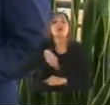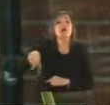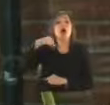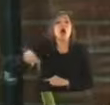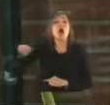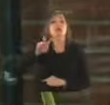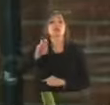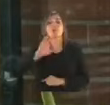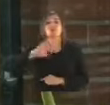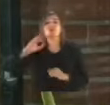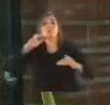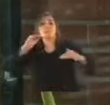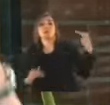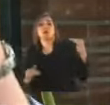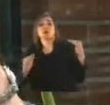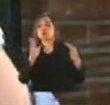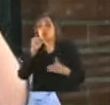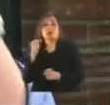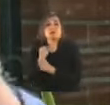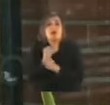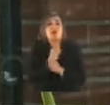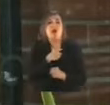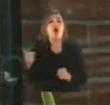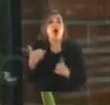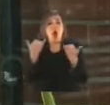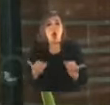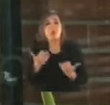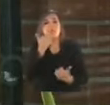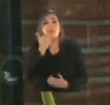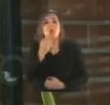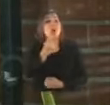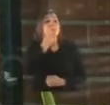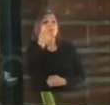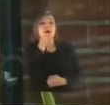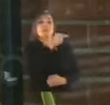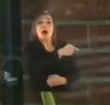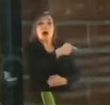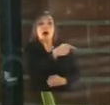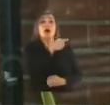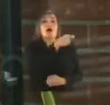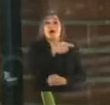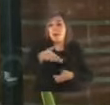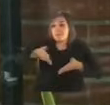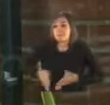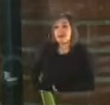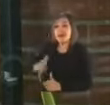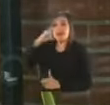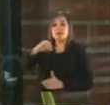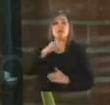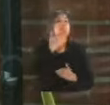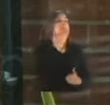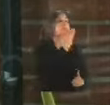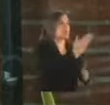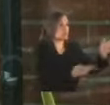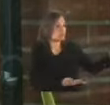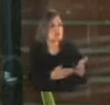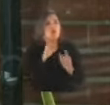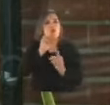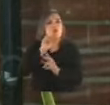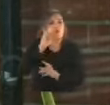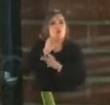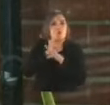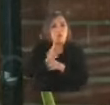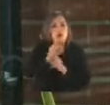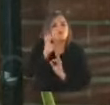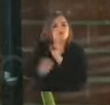nuestra propuesta de ampliar aún más la licencia de paternidad, para que a las mujeres las dejen de discriminar laboralmente por el